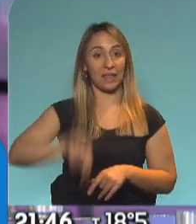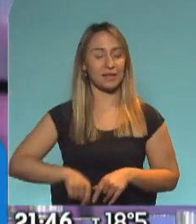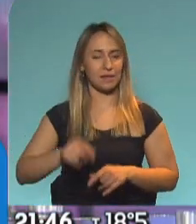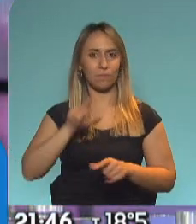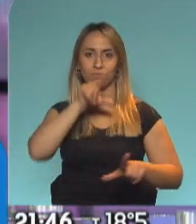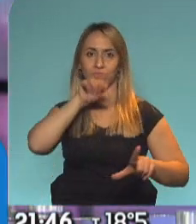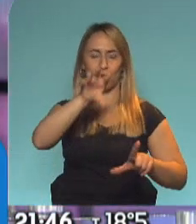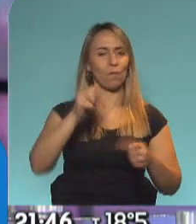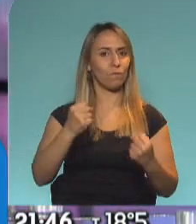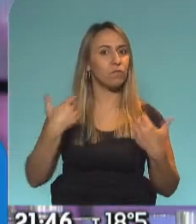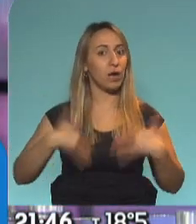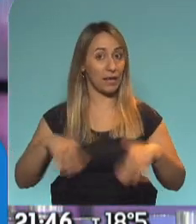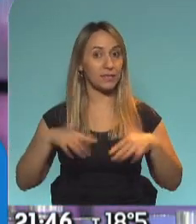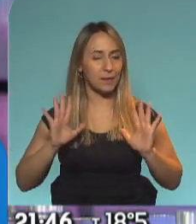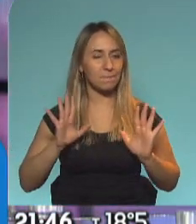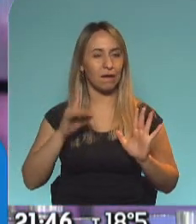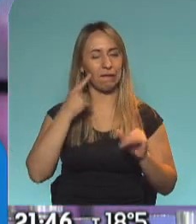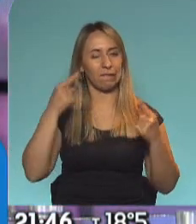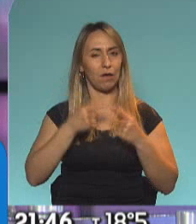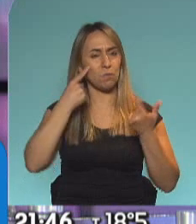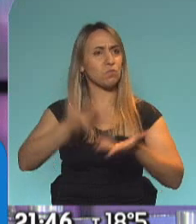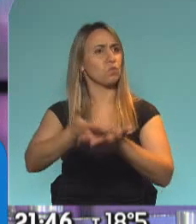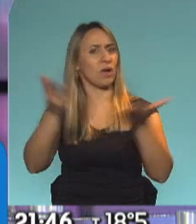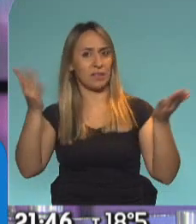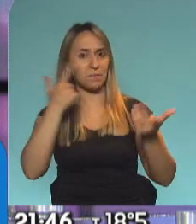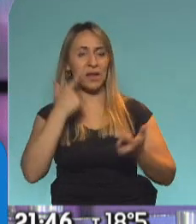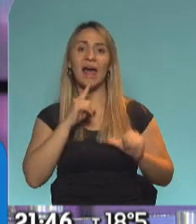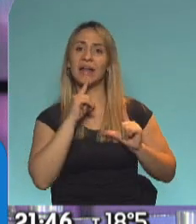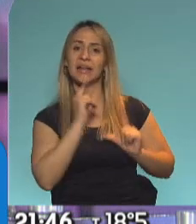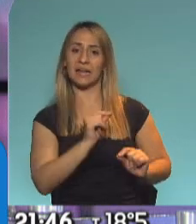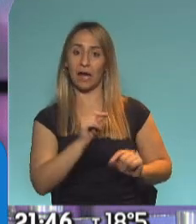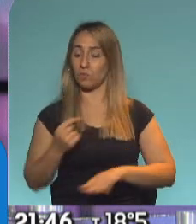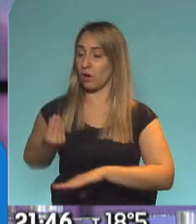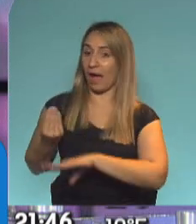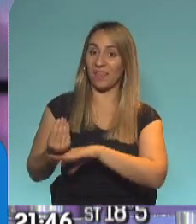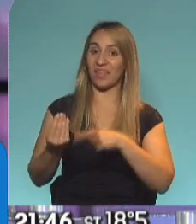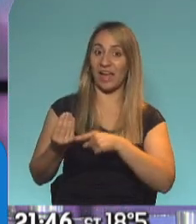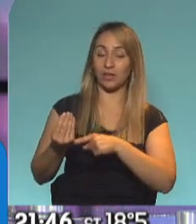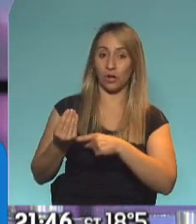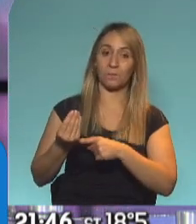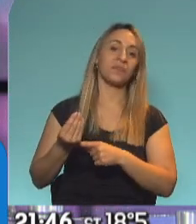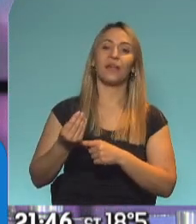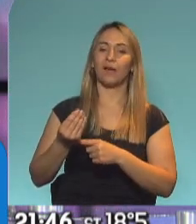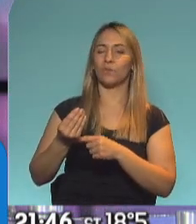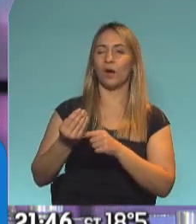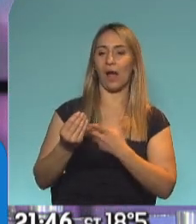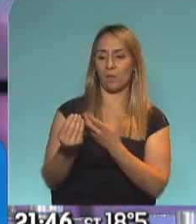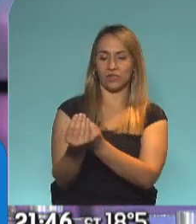que está buscando justamente es visibilizar este reclamo del candidato de Rafael